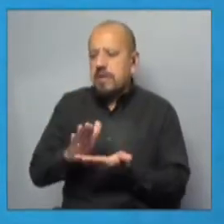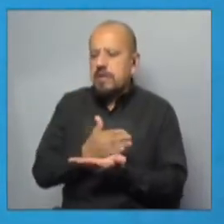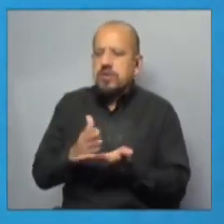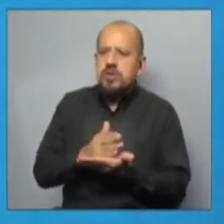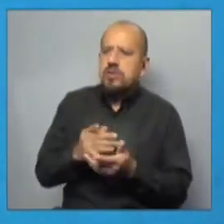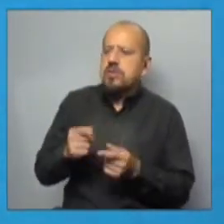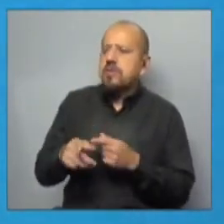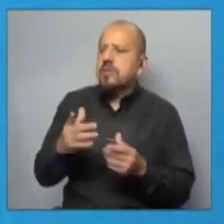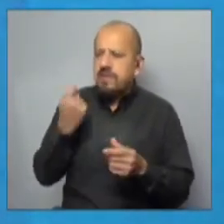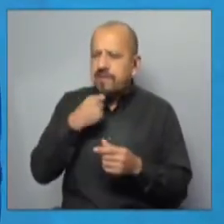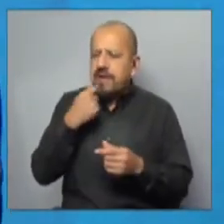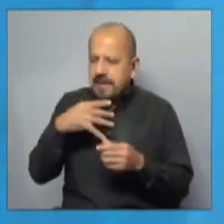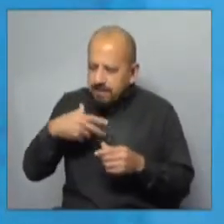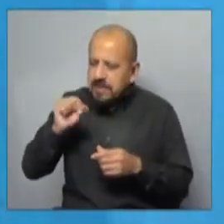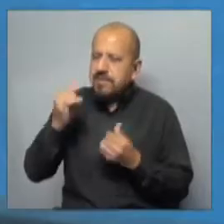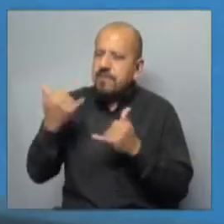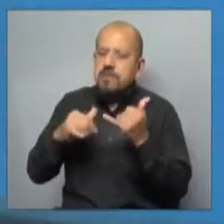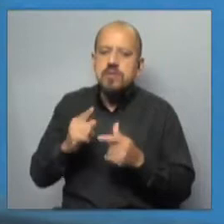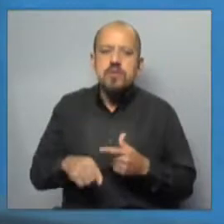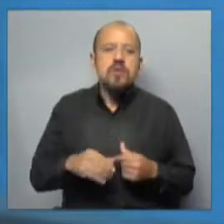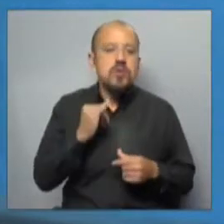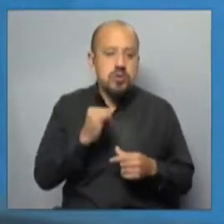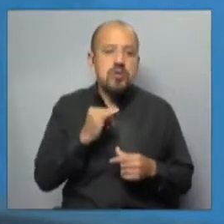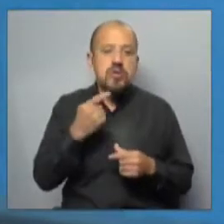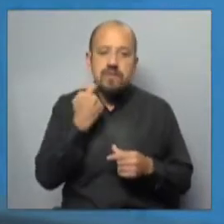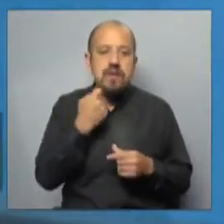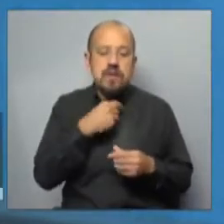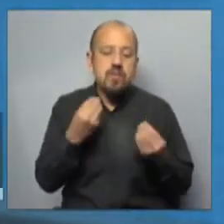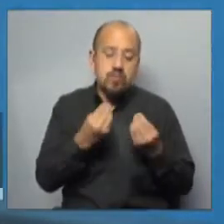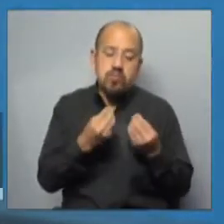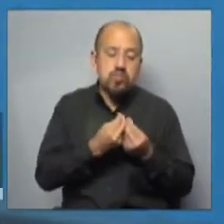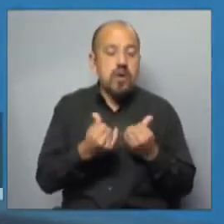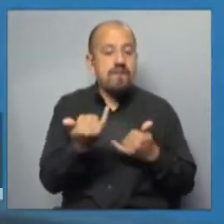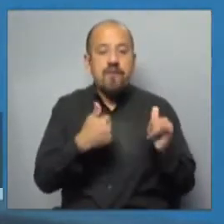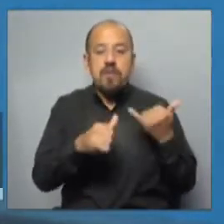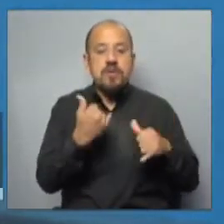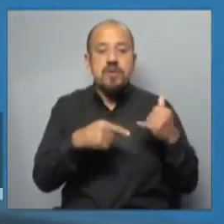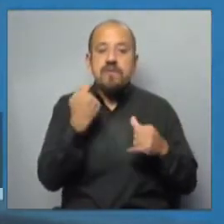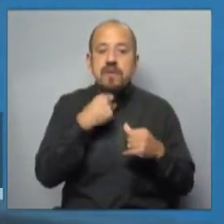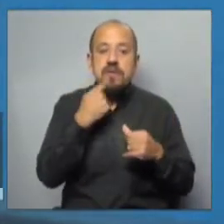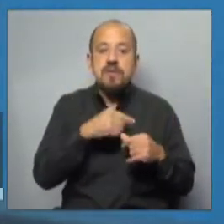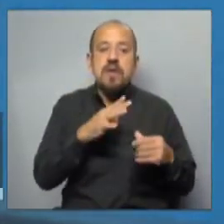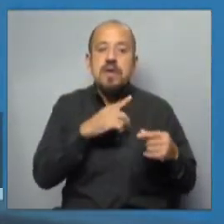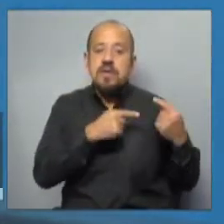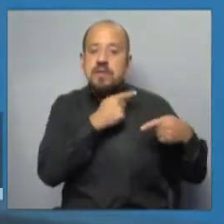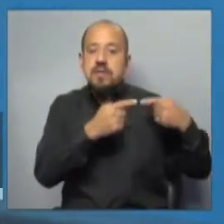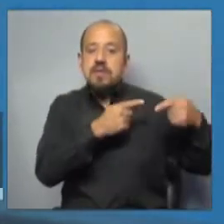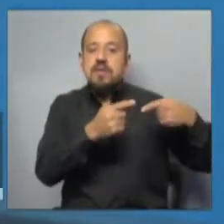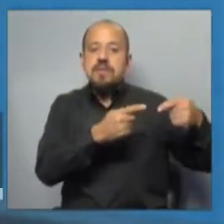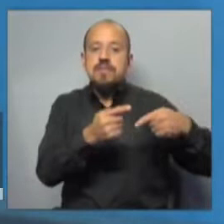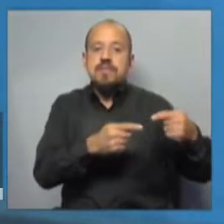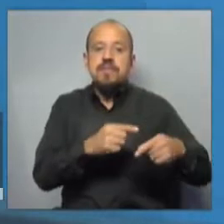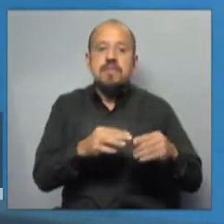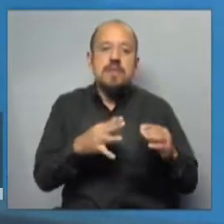prejuicios falta un poco más información falta mucha información porque en muchas series hay como como